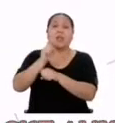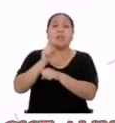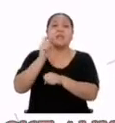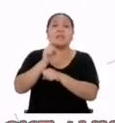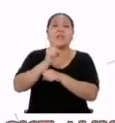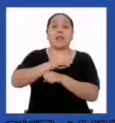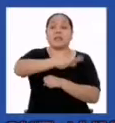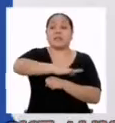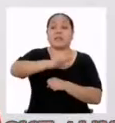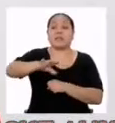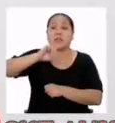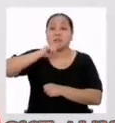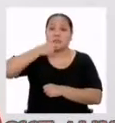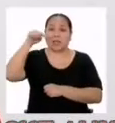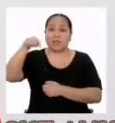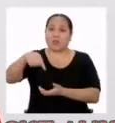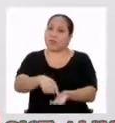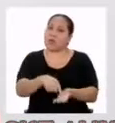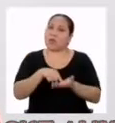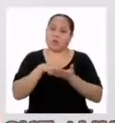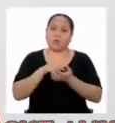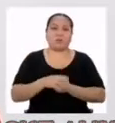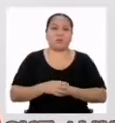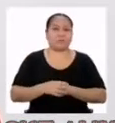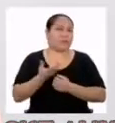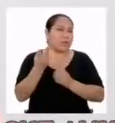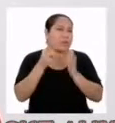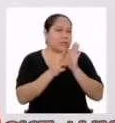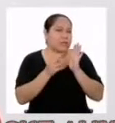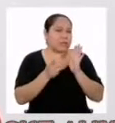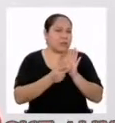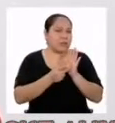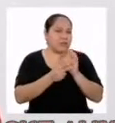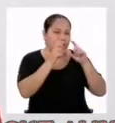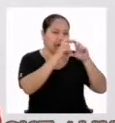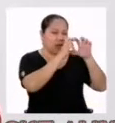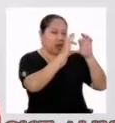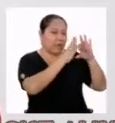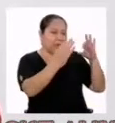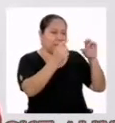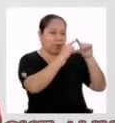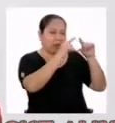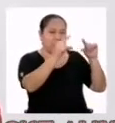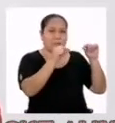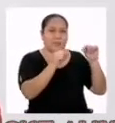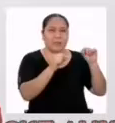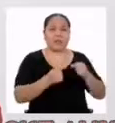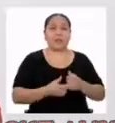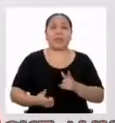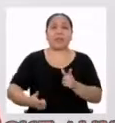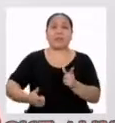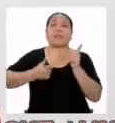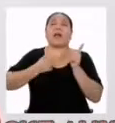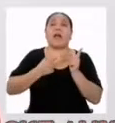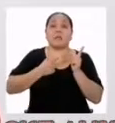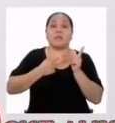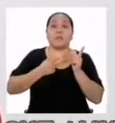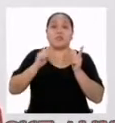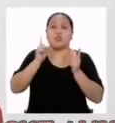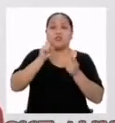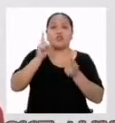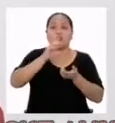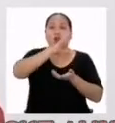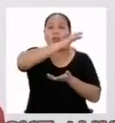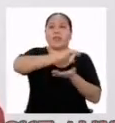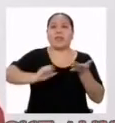una obligación. ¿Qué crees que quiere decir con la frase? Las armas no pueden borrar